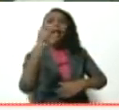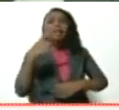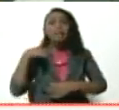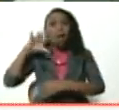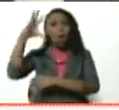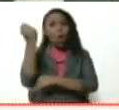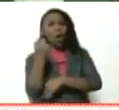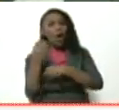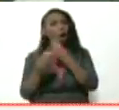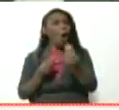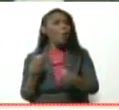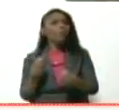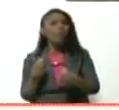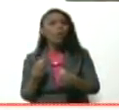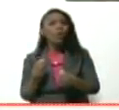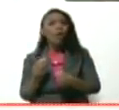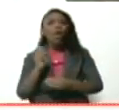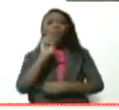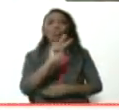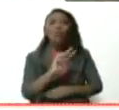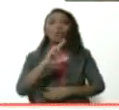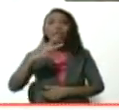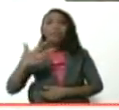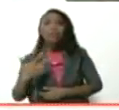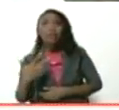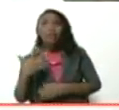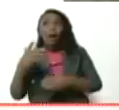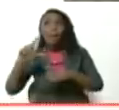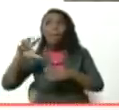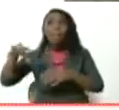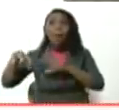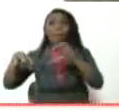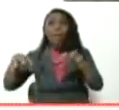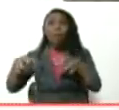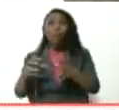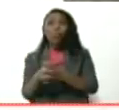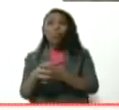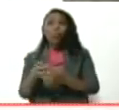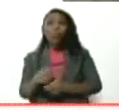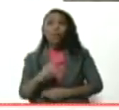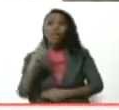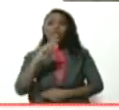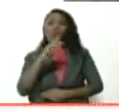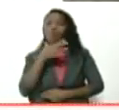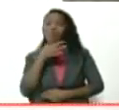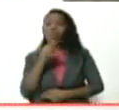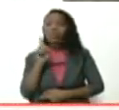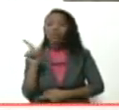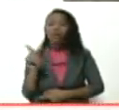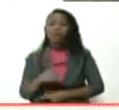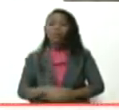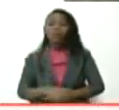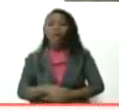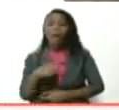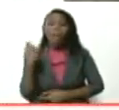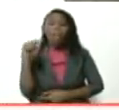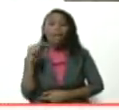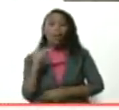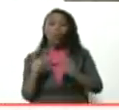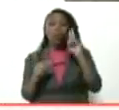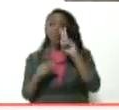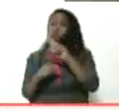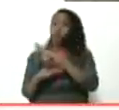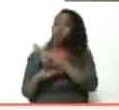logra con las 2/3 partes. Y no está fácil para ellos. Menos cuando tú los ves que